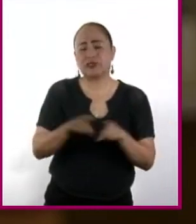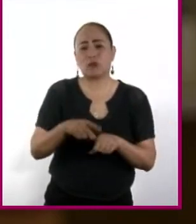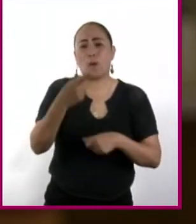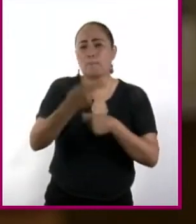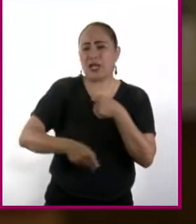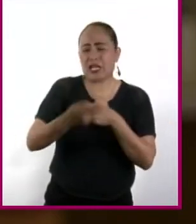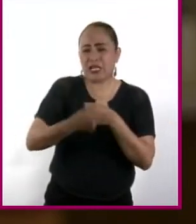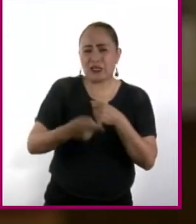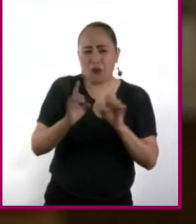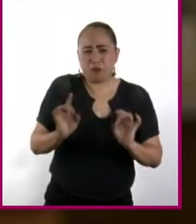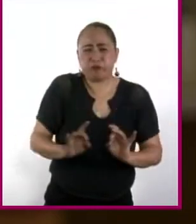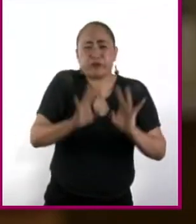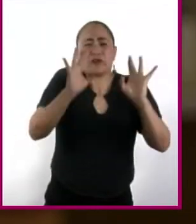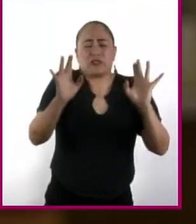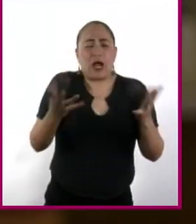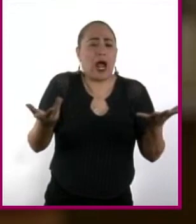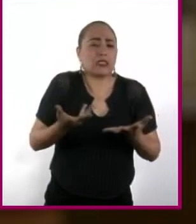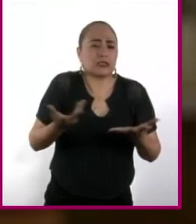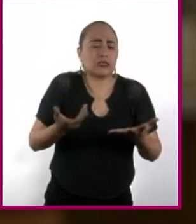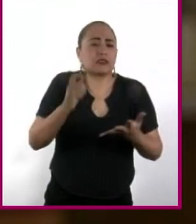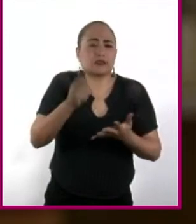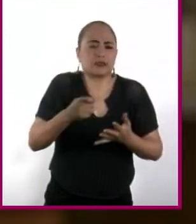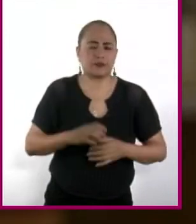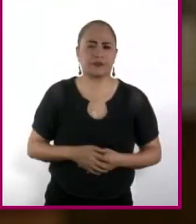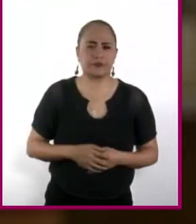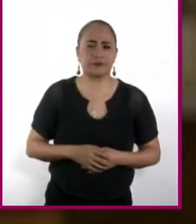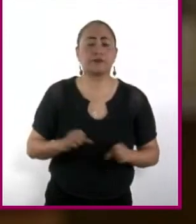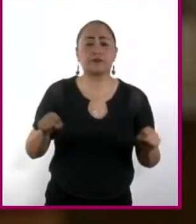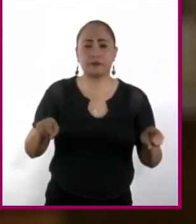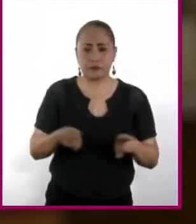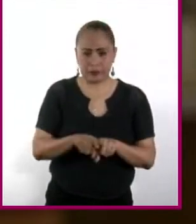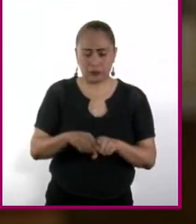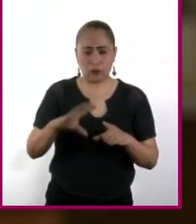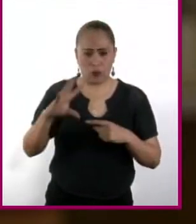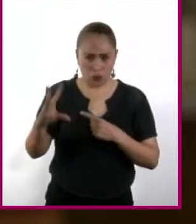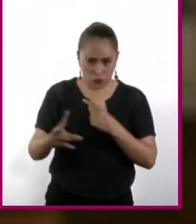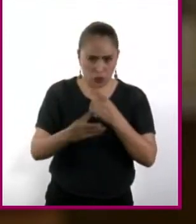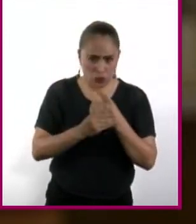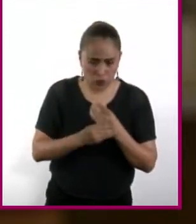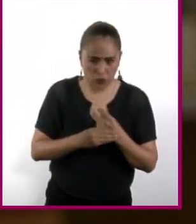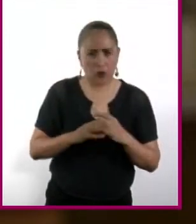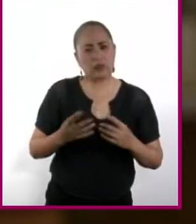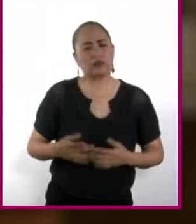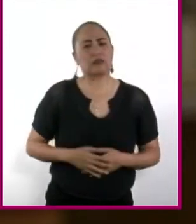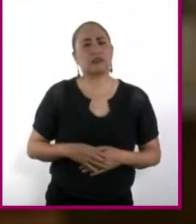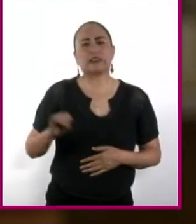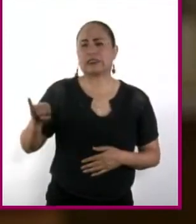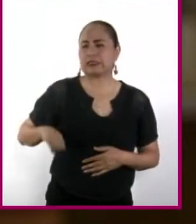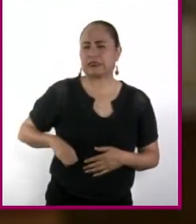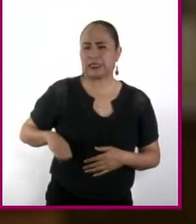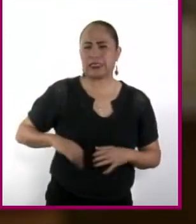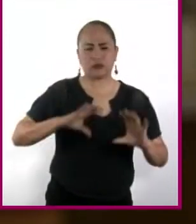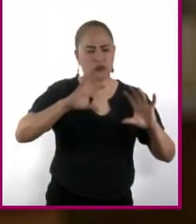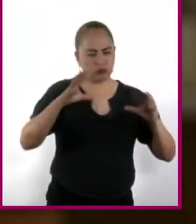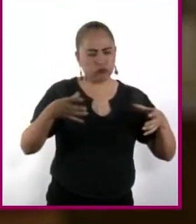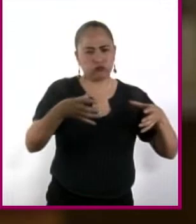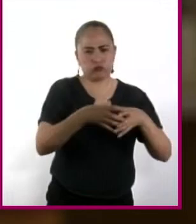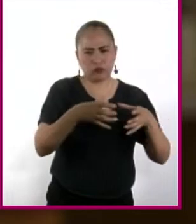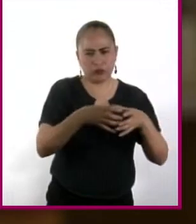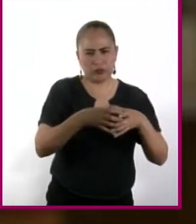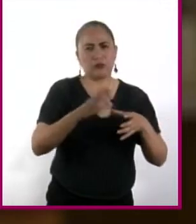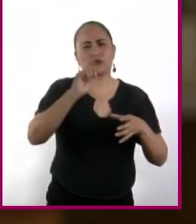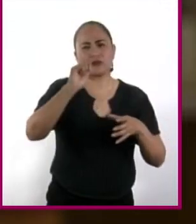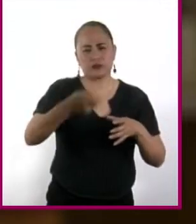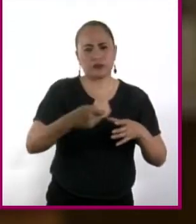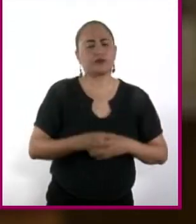catastróficos. También incorporan la noción de bienes de interés colectivo, como son la protección de los